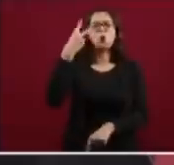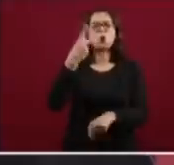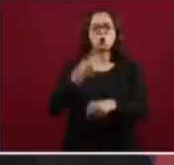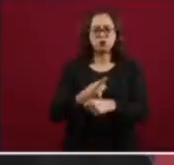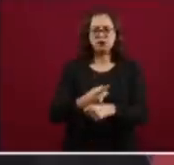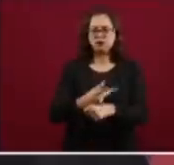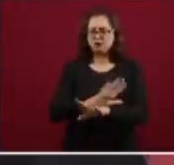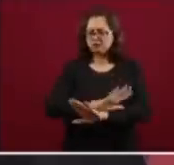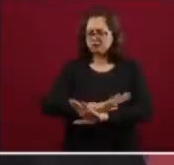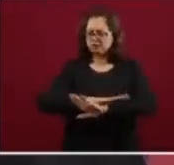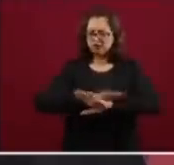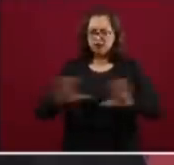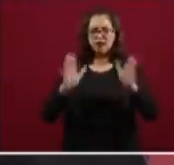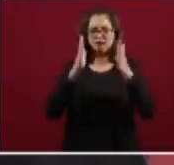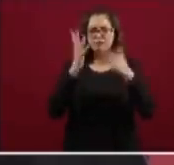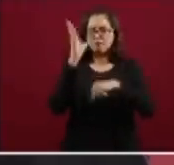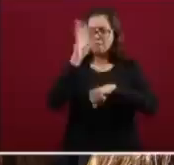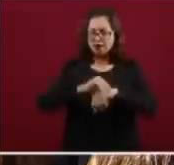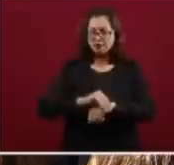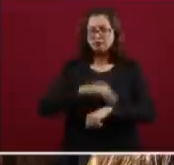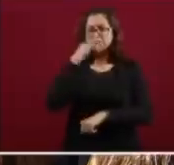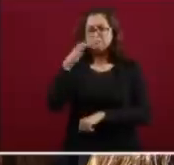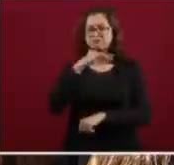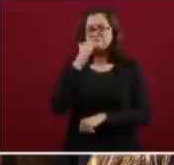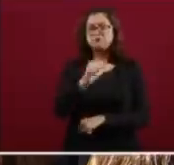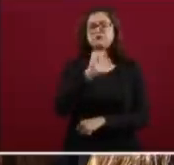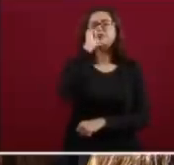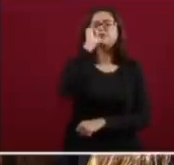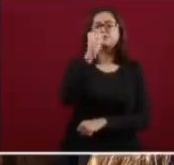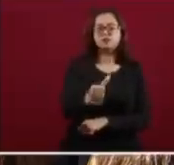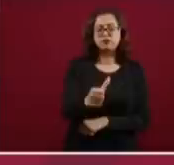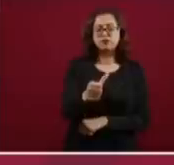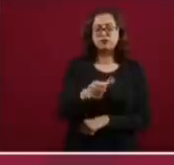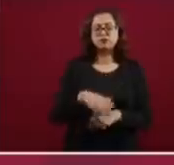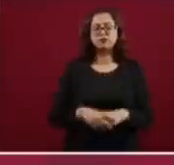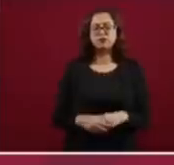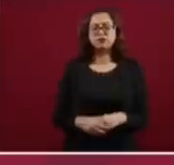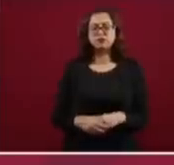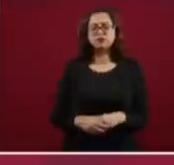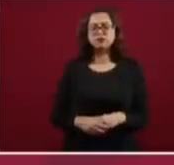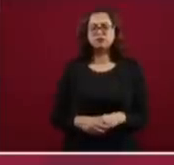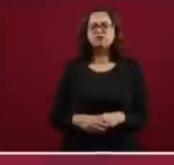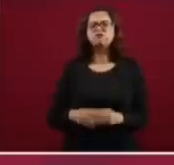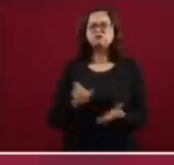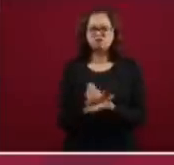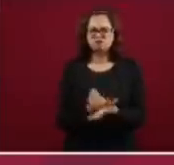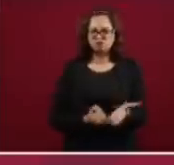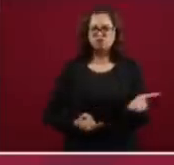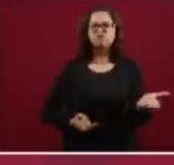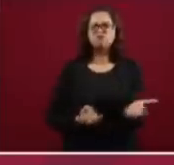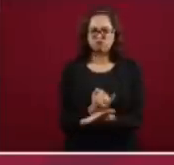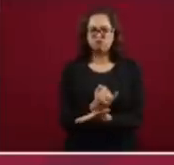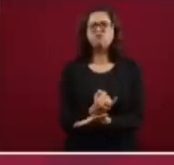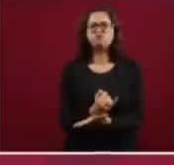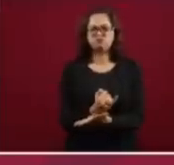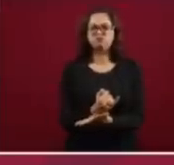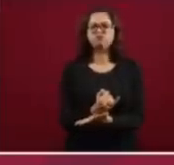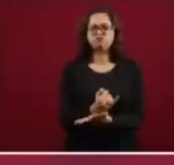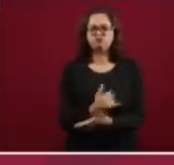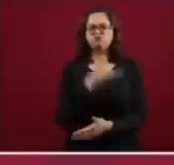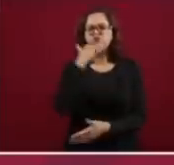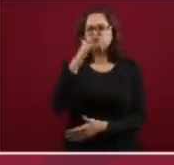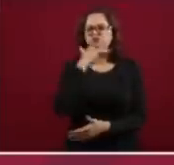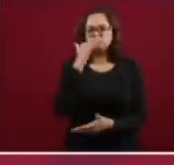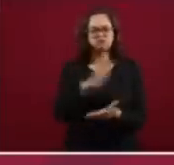permitir la corrupción estamos decididos al cavar